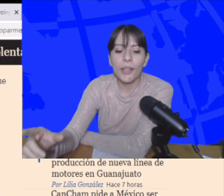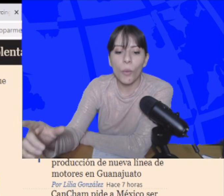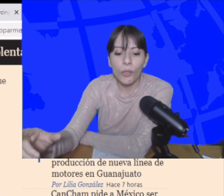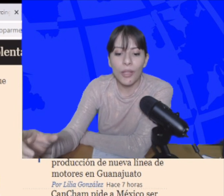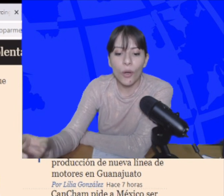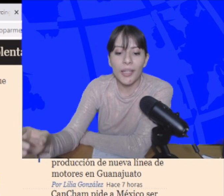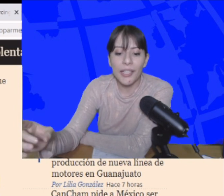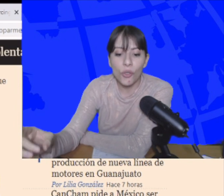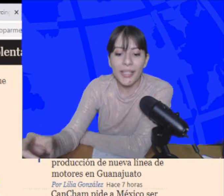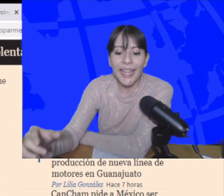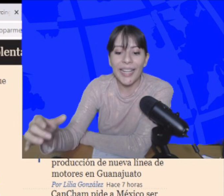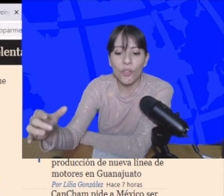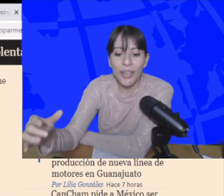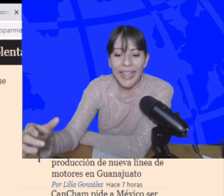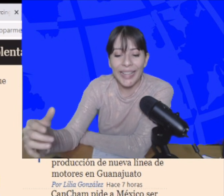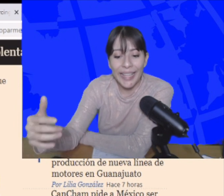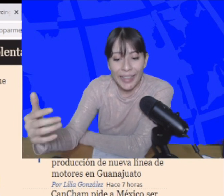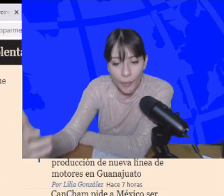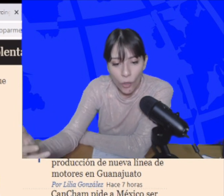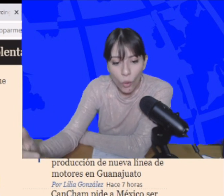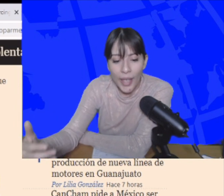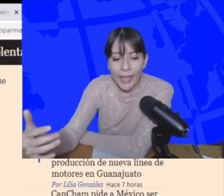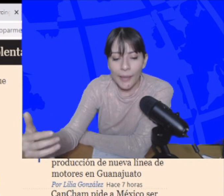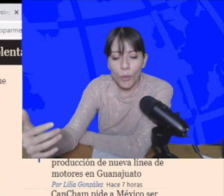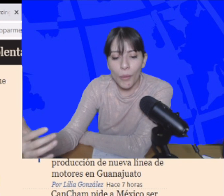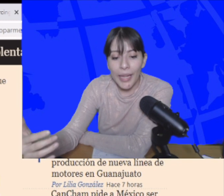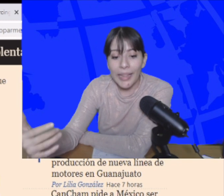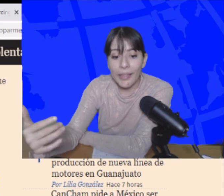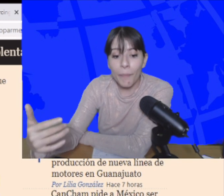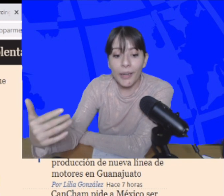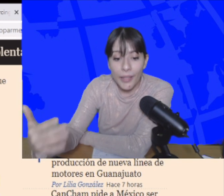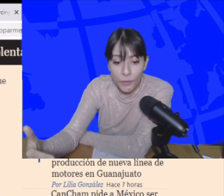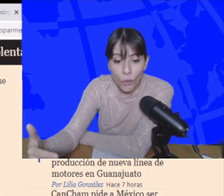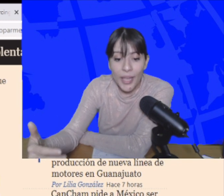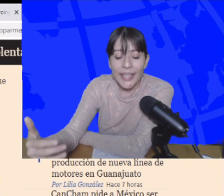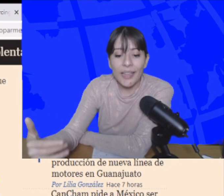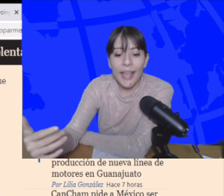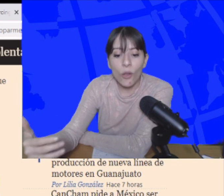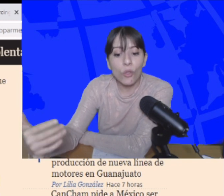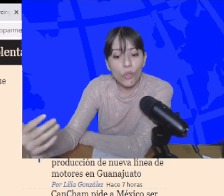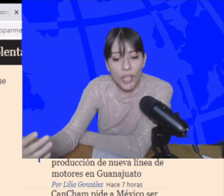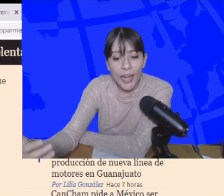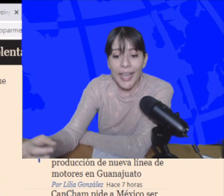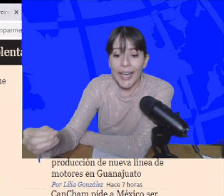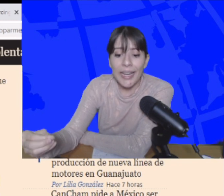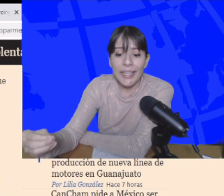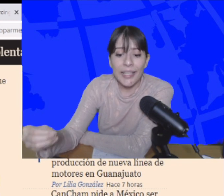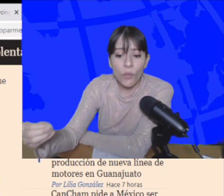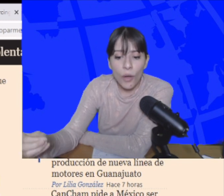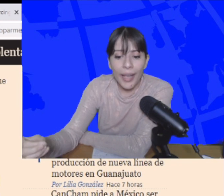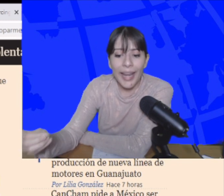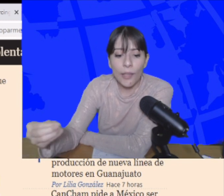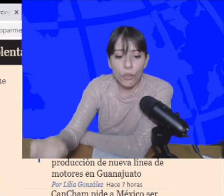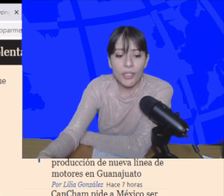144 de la organización internacional del trabajo que promueve el tripartismo y el diálogo social en el